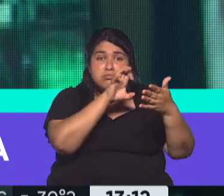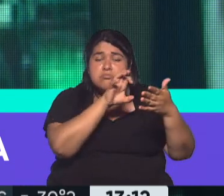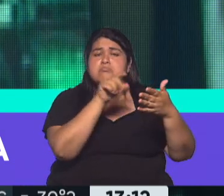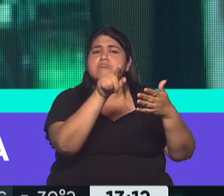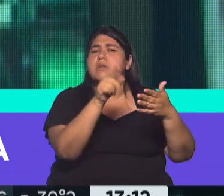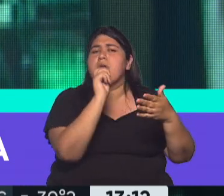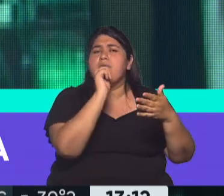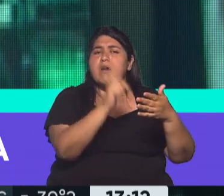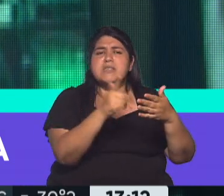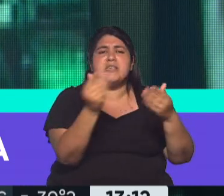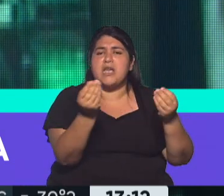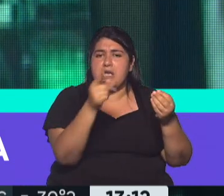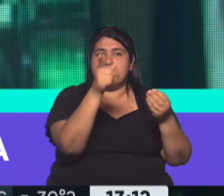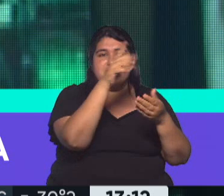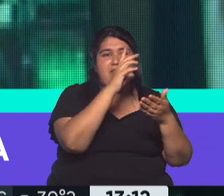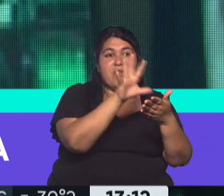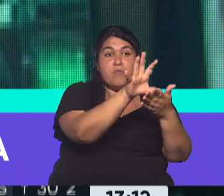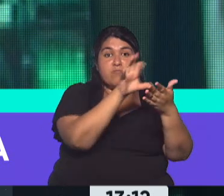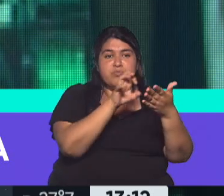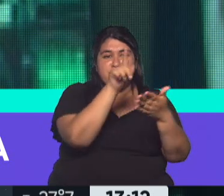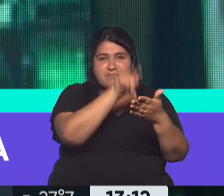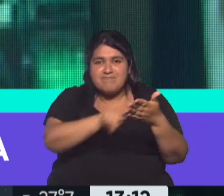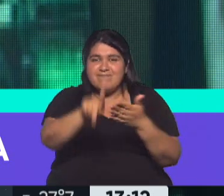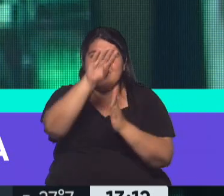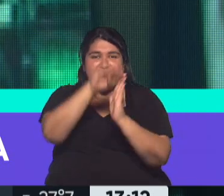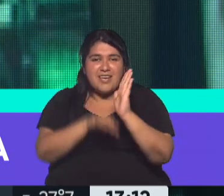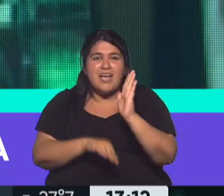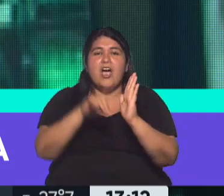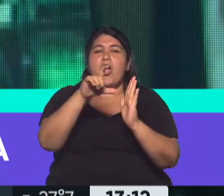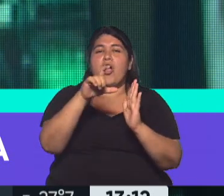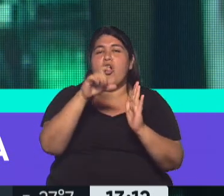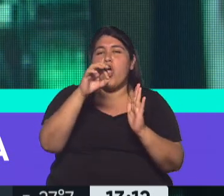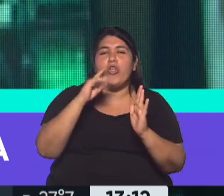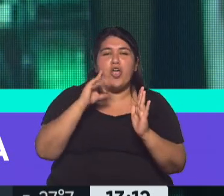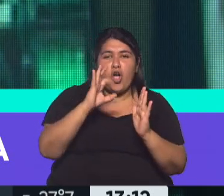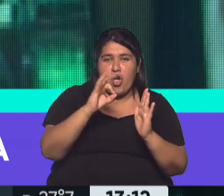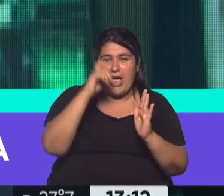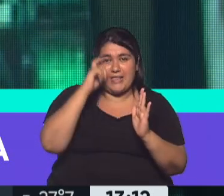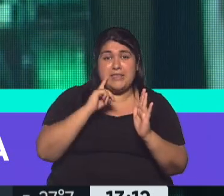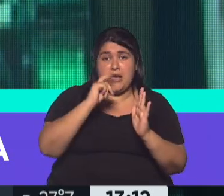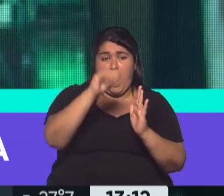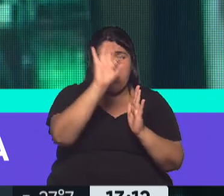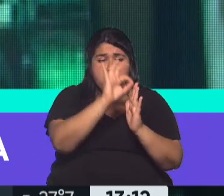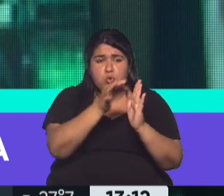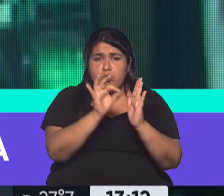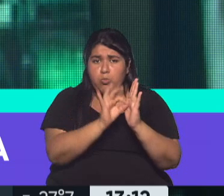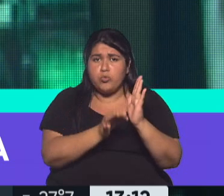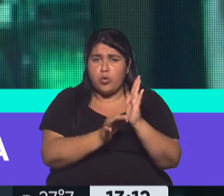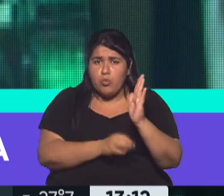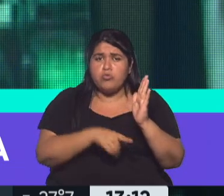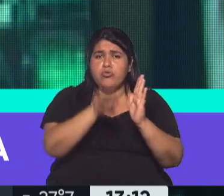de ahí nos va a llevar todo el código de ética para poder leerlo, para ver todos los puntos que desarrollamos. Es muy